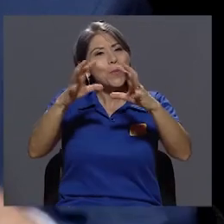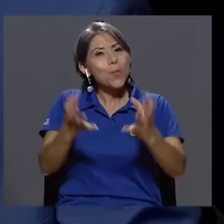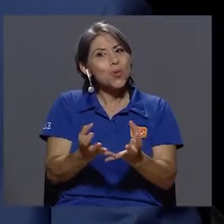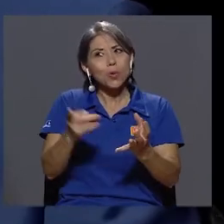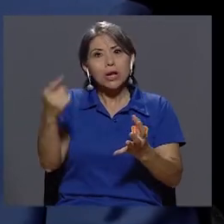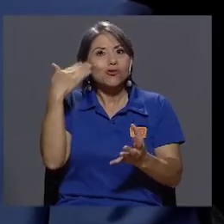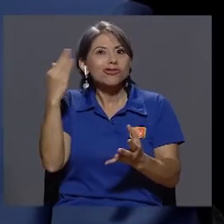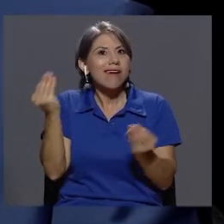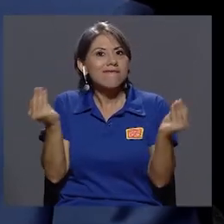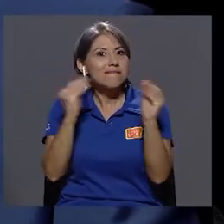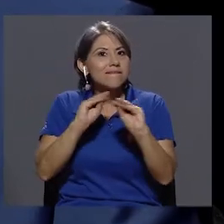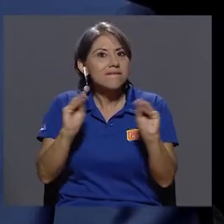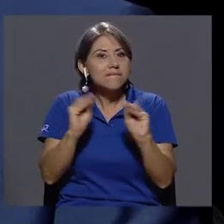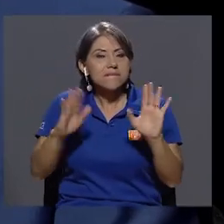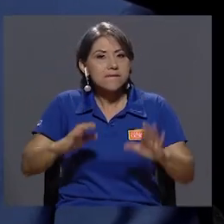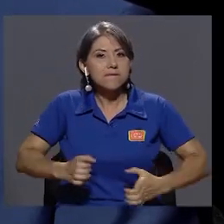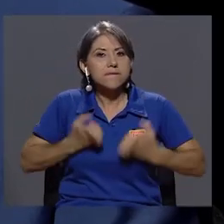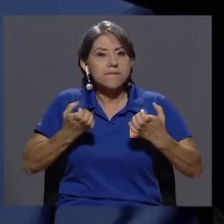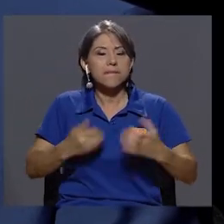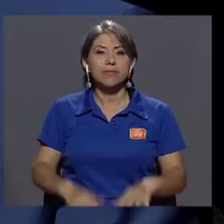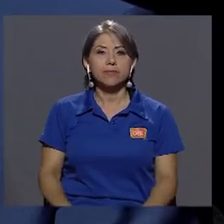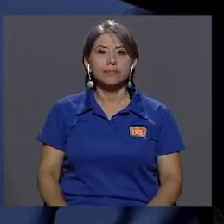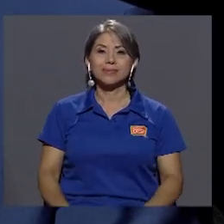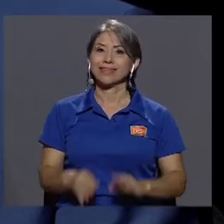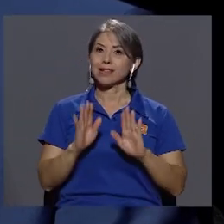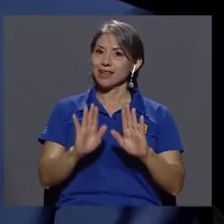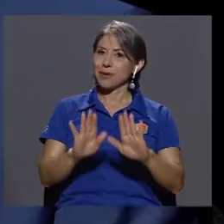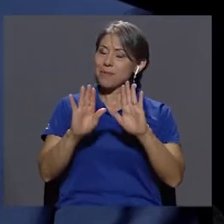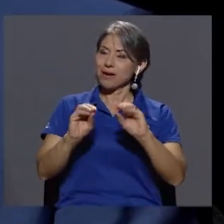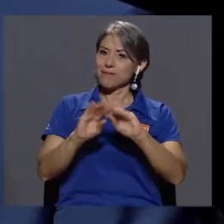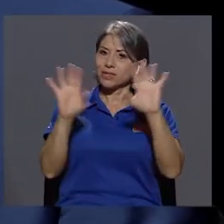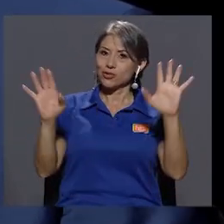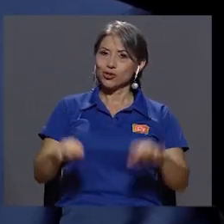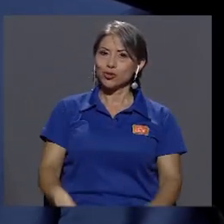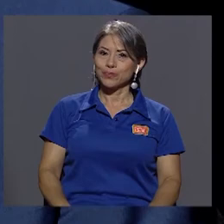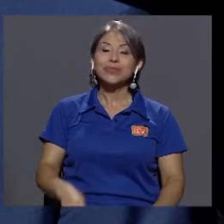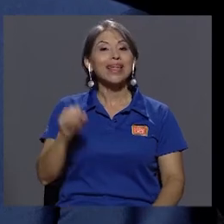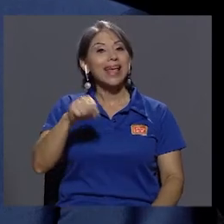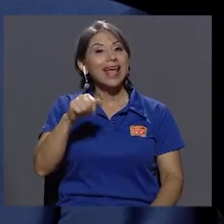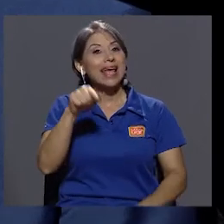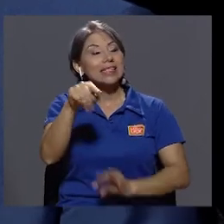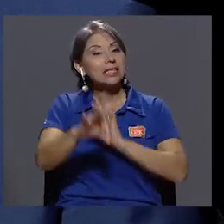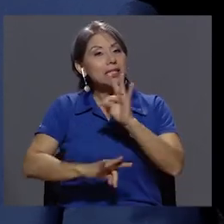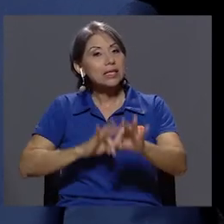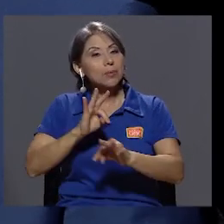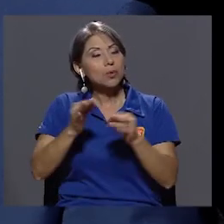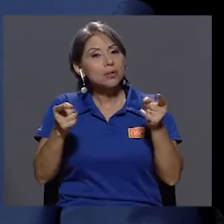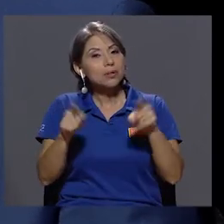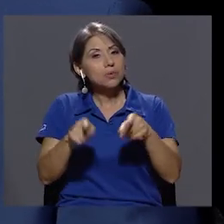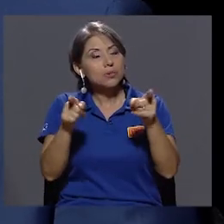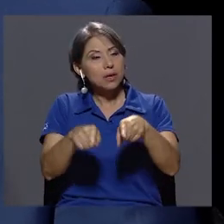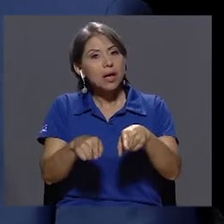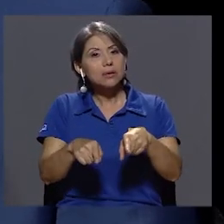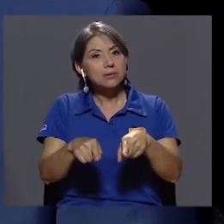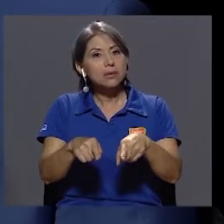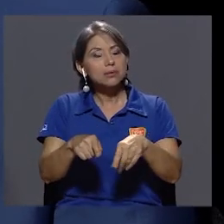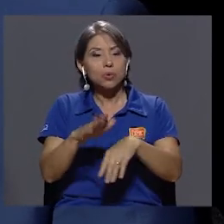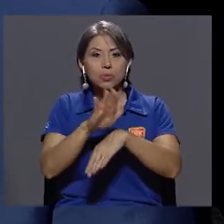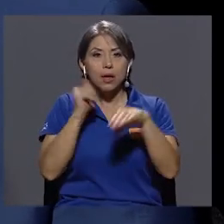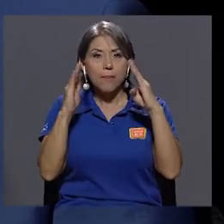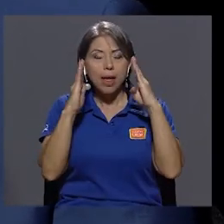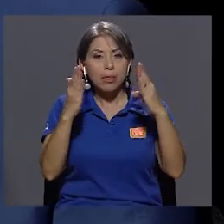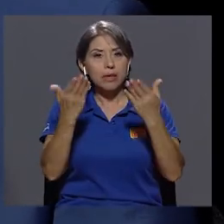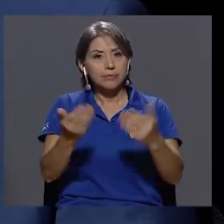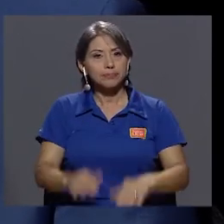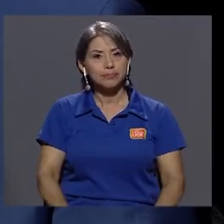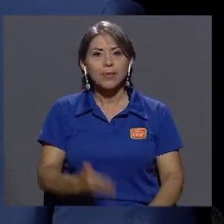no existía entonces ese tipo de circunstancias nos llama uno mucho la